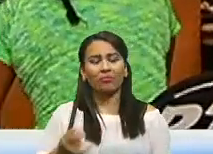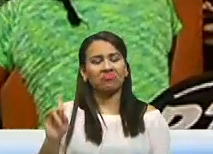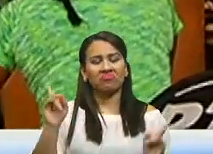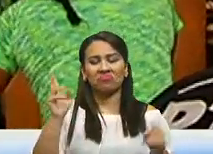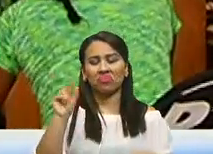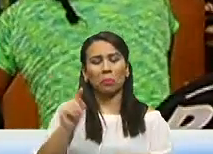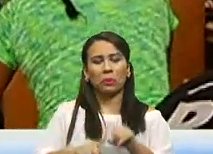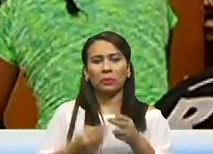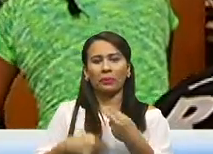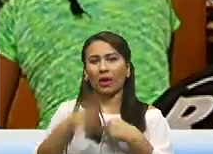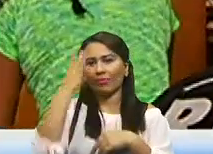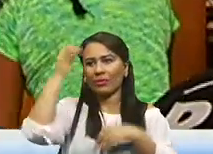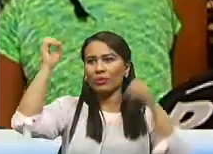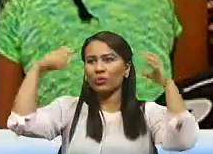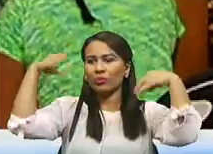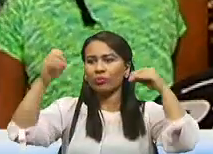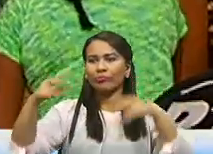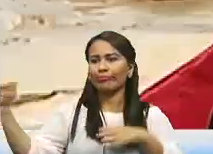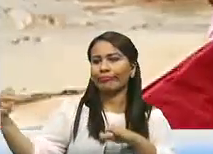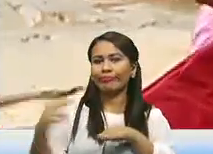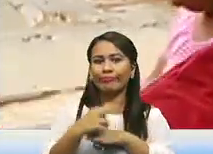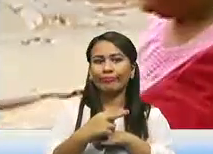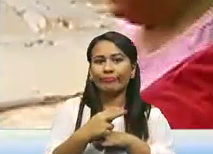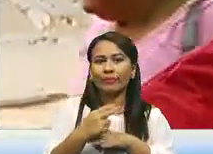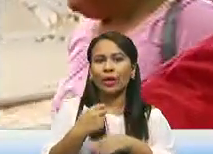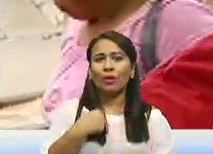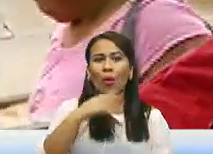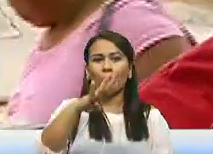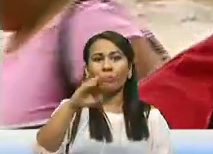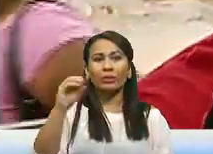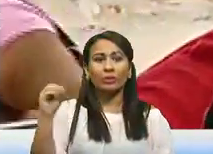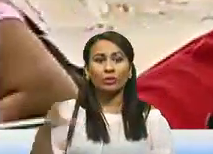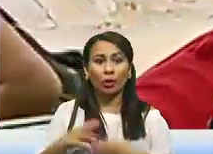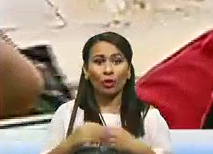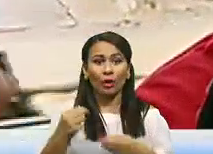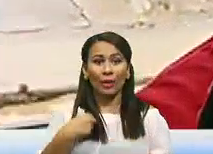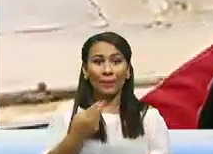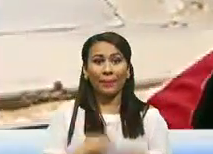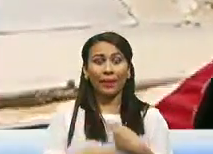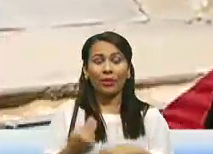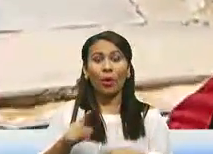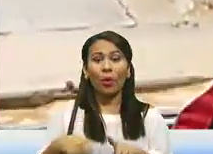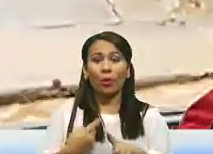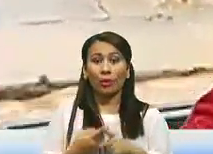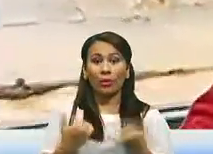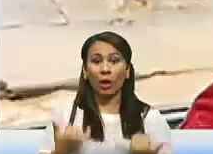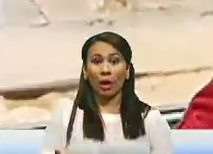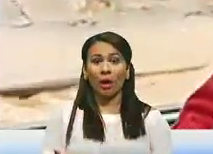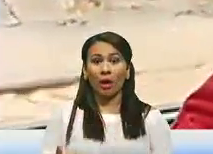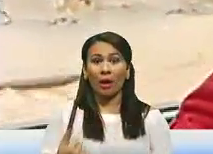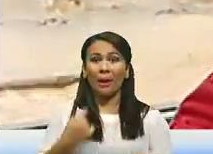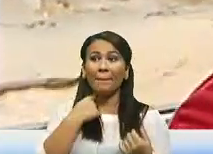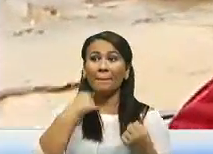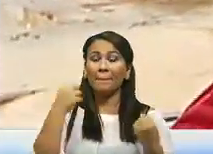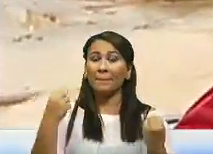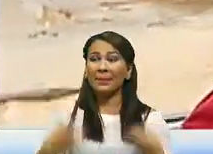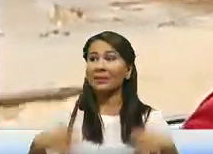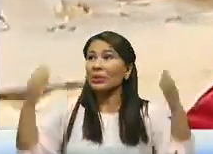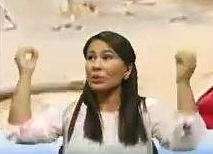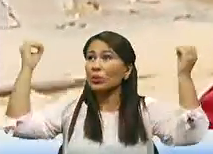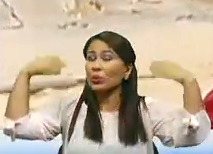No pueden salir por la lluvia, pues, ¿qué van a salir? Son 400 que se vende al día, pero cuando hay estas terribles